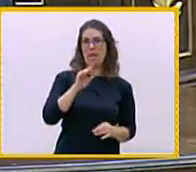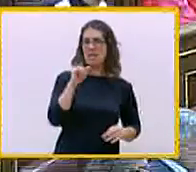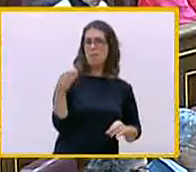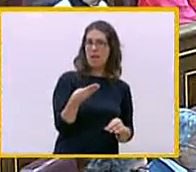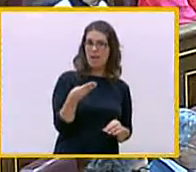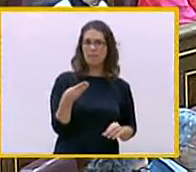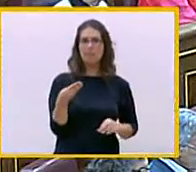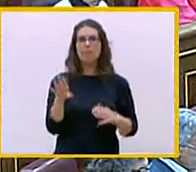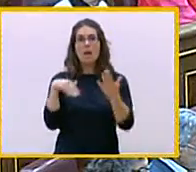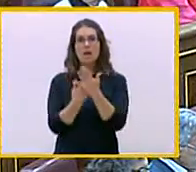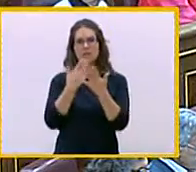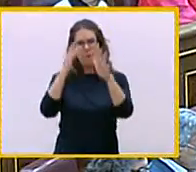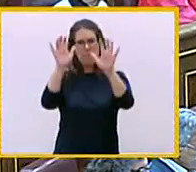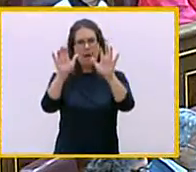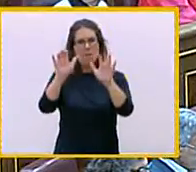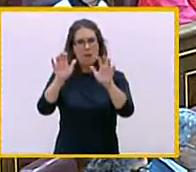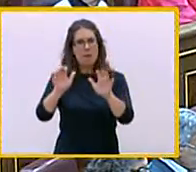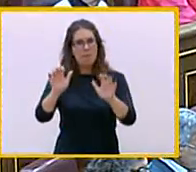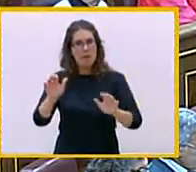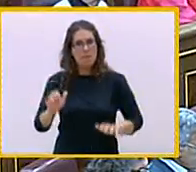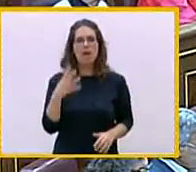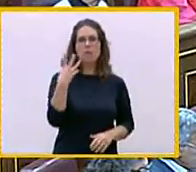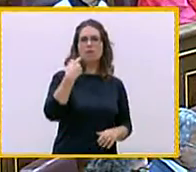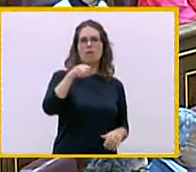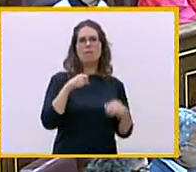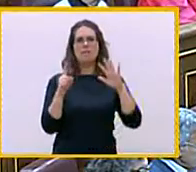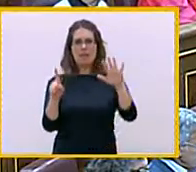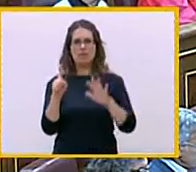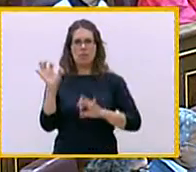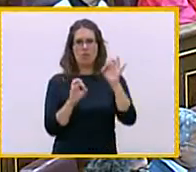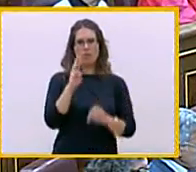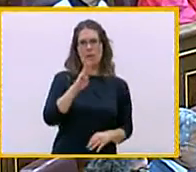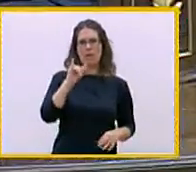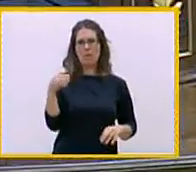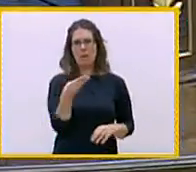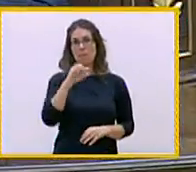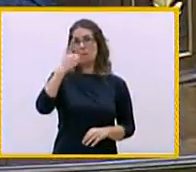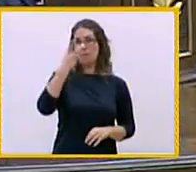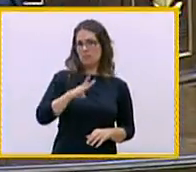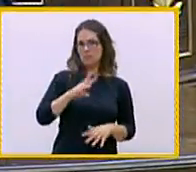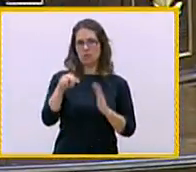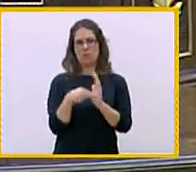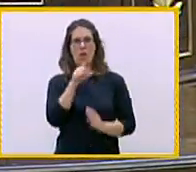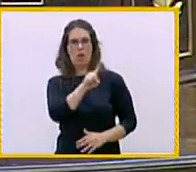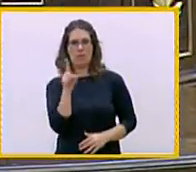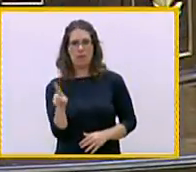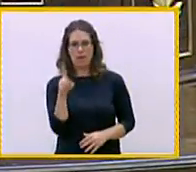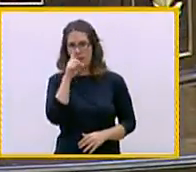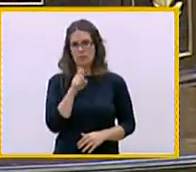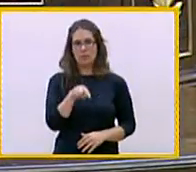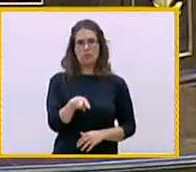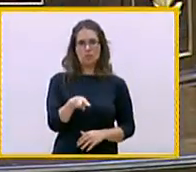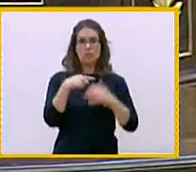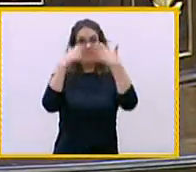hasta descender al 4,6% del PIB en el primer trimestre de 2011. Una reducción que